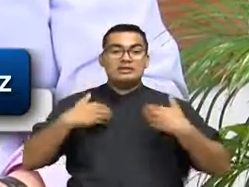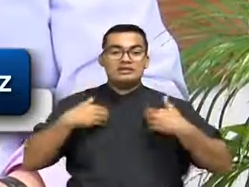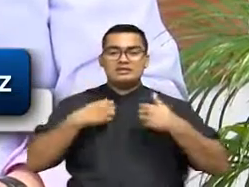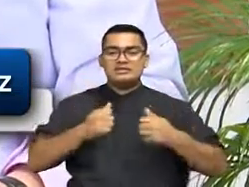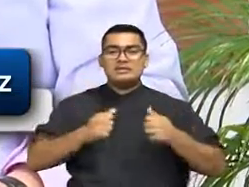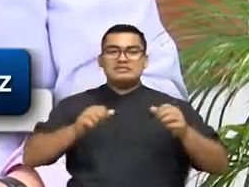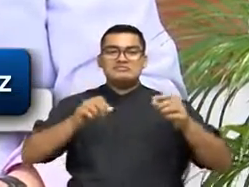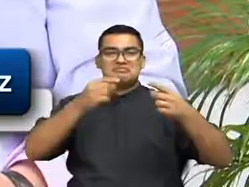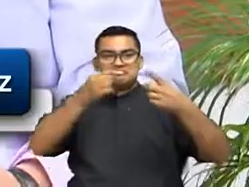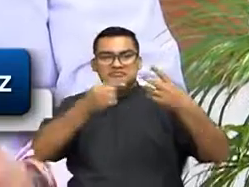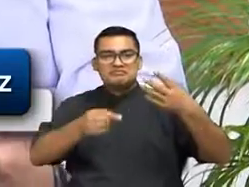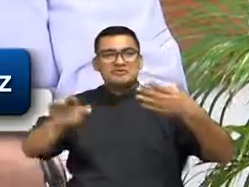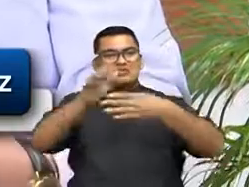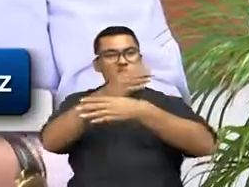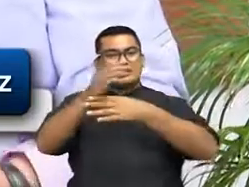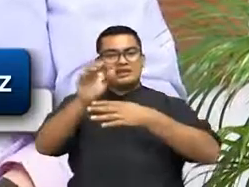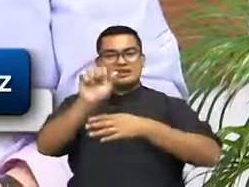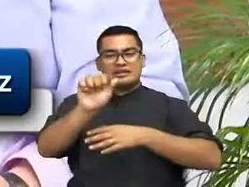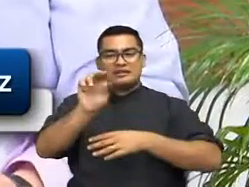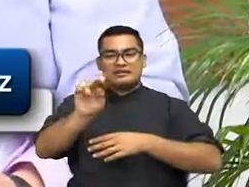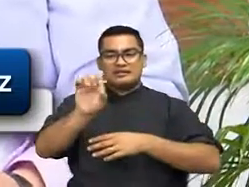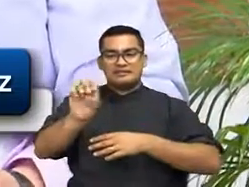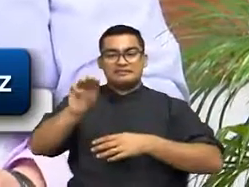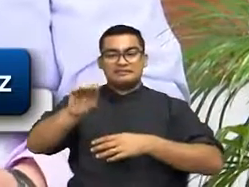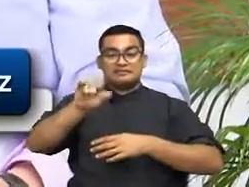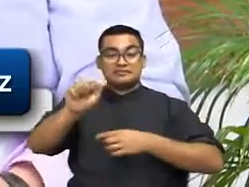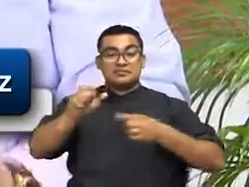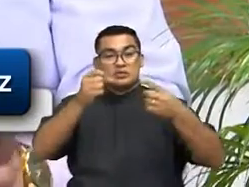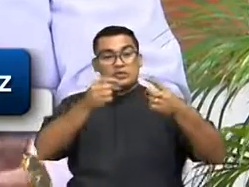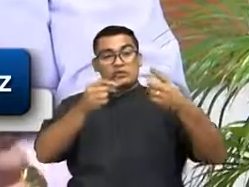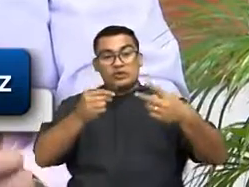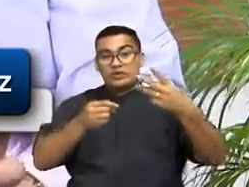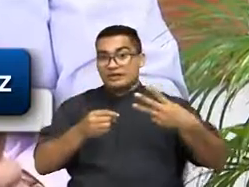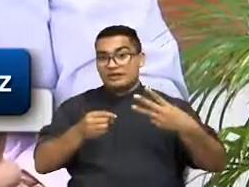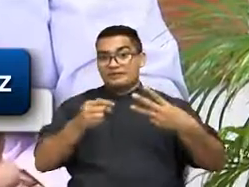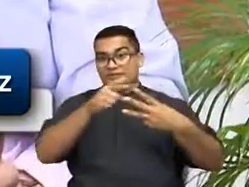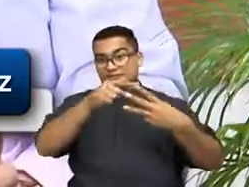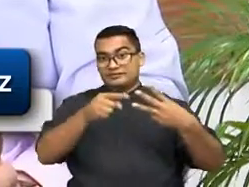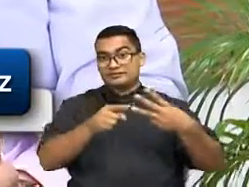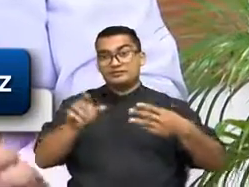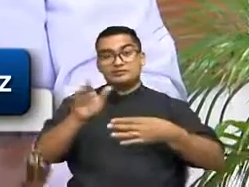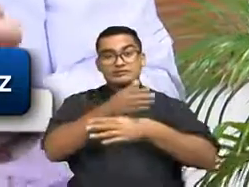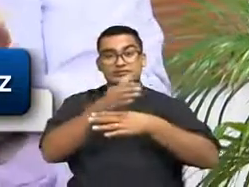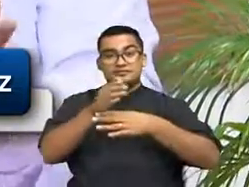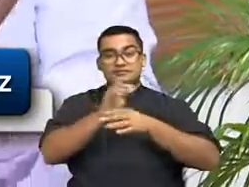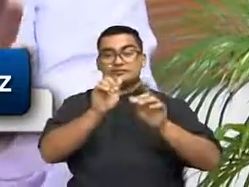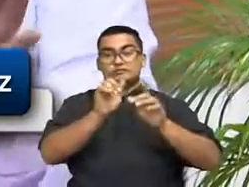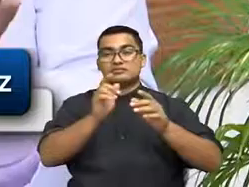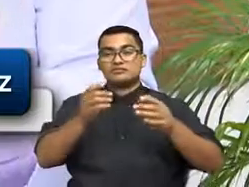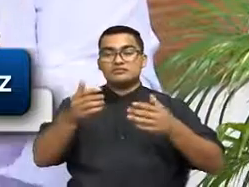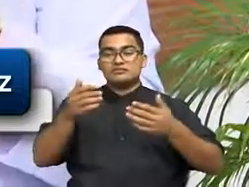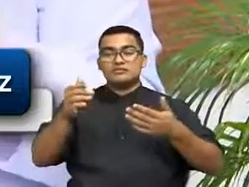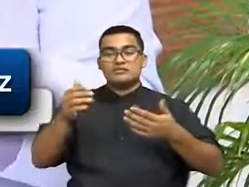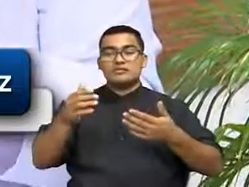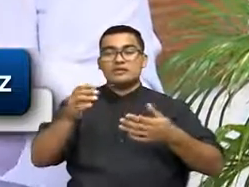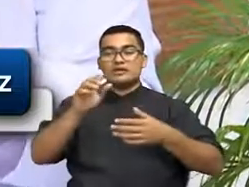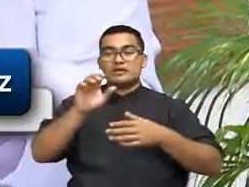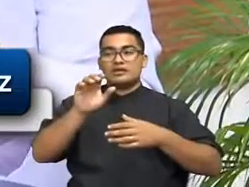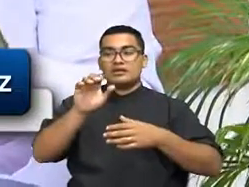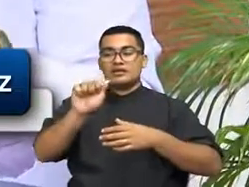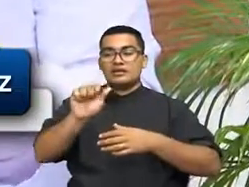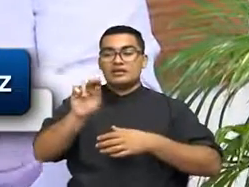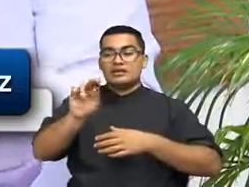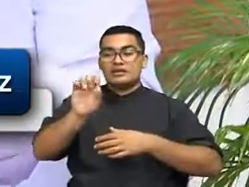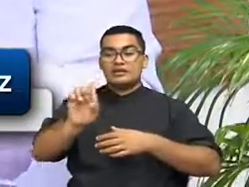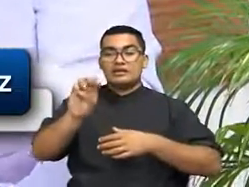por diferentes niveles o diferentes grados, desde el 1 hasta el 3, tomando en cuenta lo que es la hemoglobina. Básicamente la anemia es una disminución